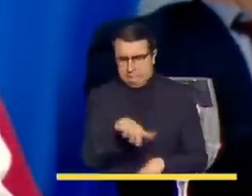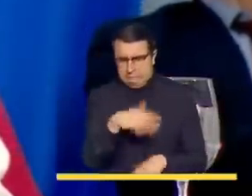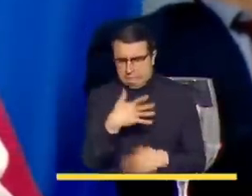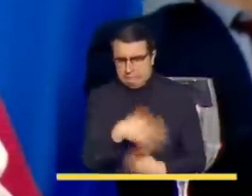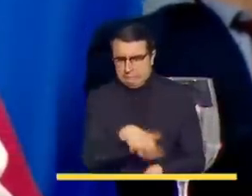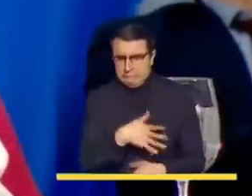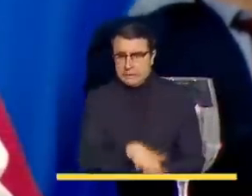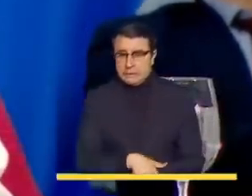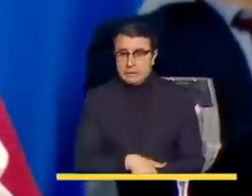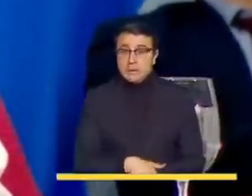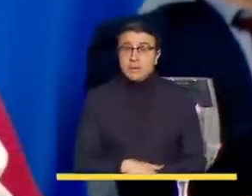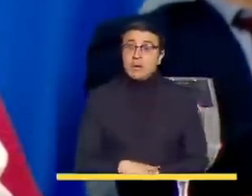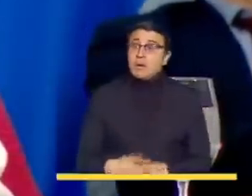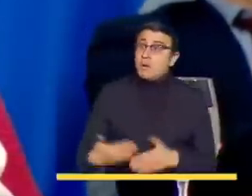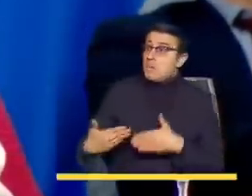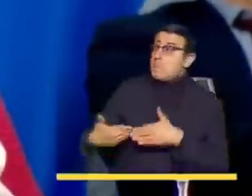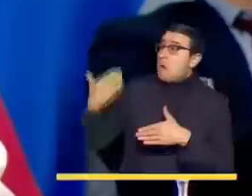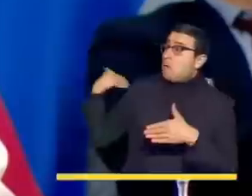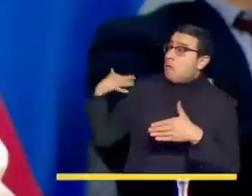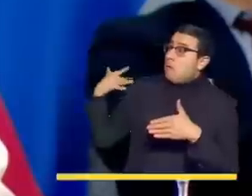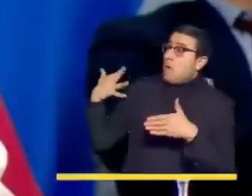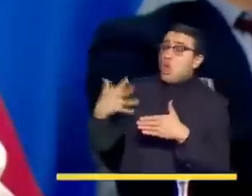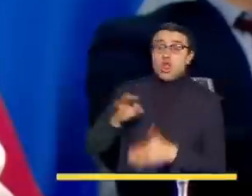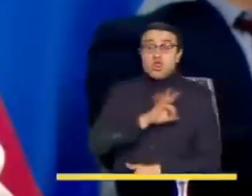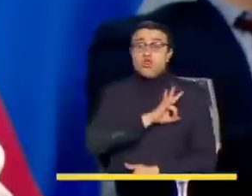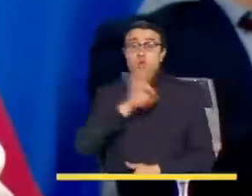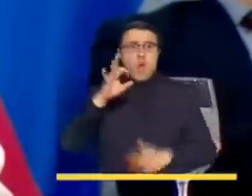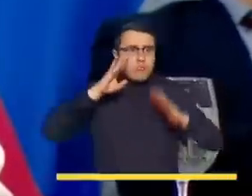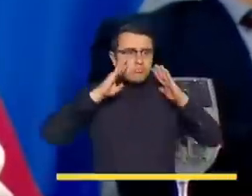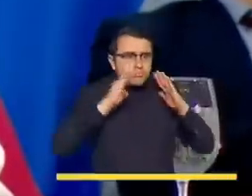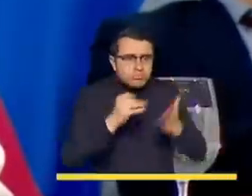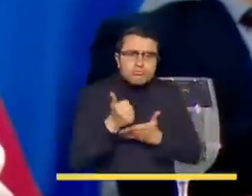nunca se hizo nada por los jóvenes.